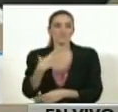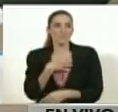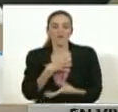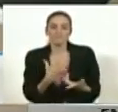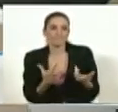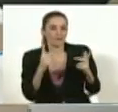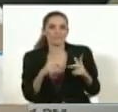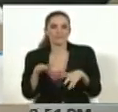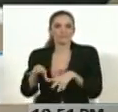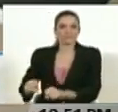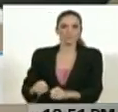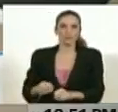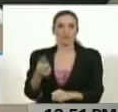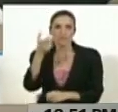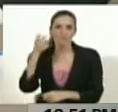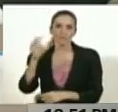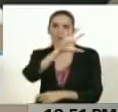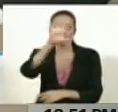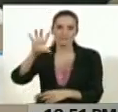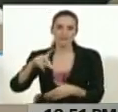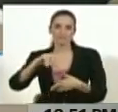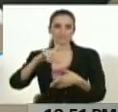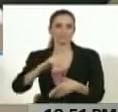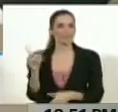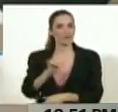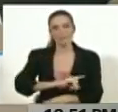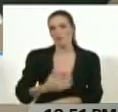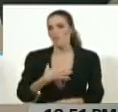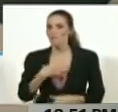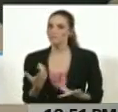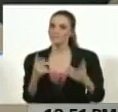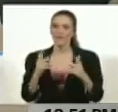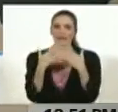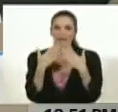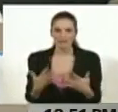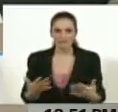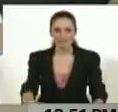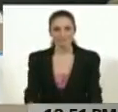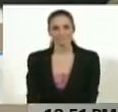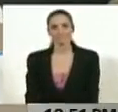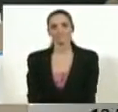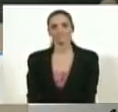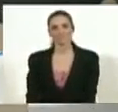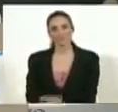a permitir y los pueblos de la patria grande tampoco lo van a permitir Muchas gracias compañero buen día